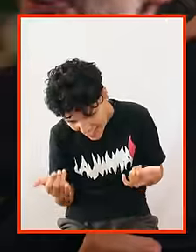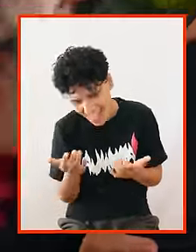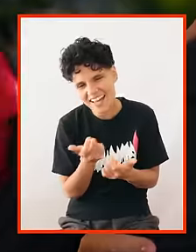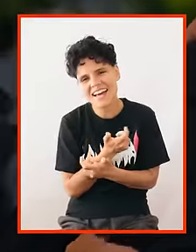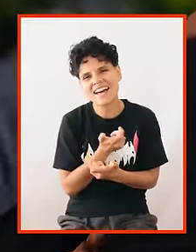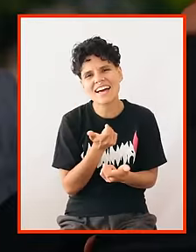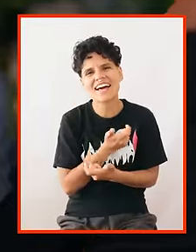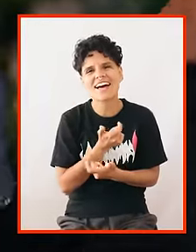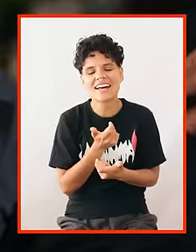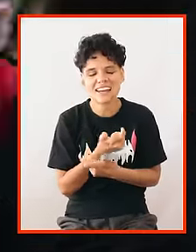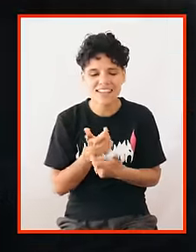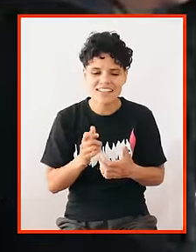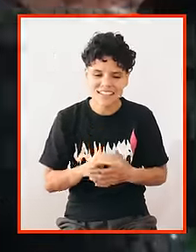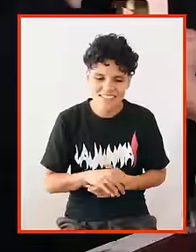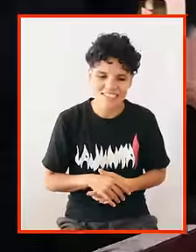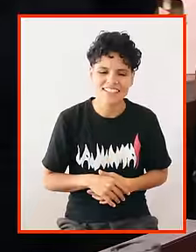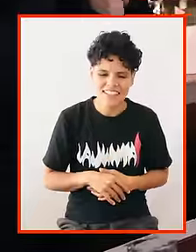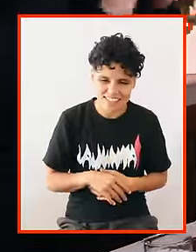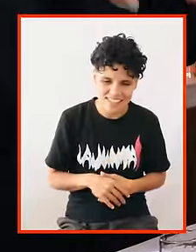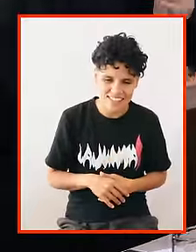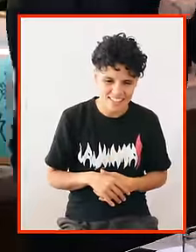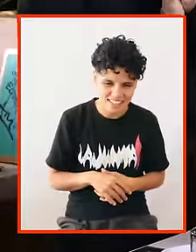¡Qué momento!